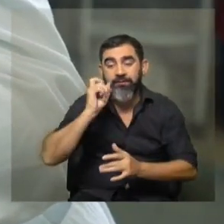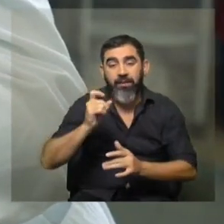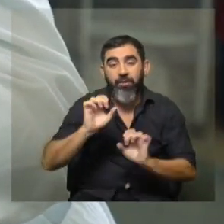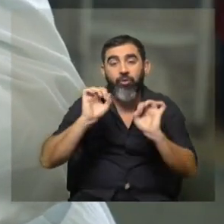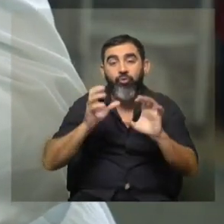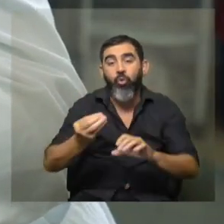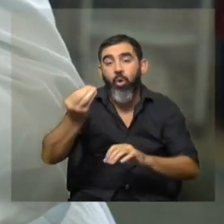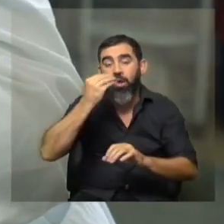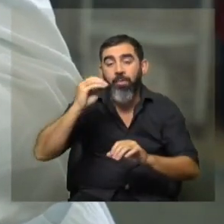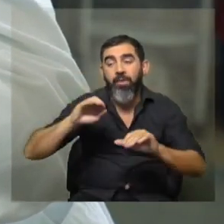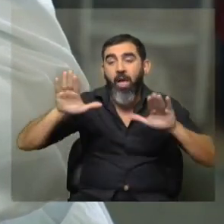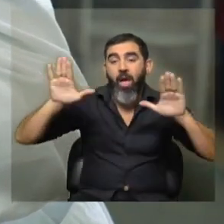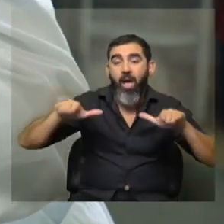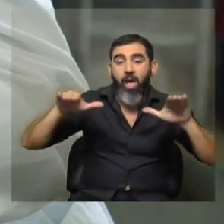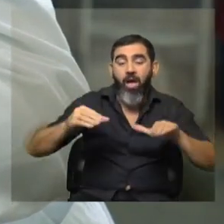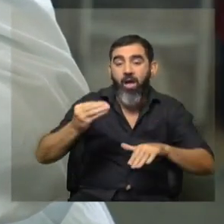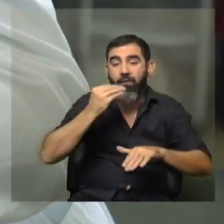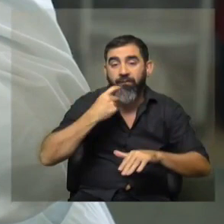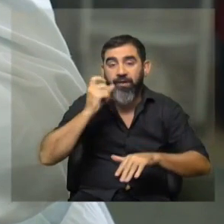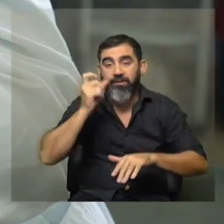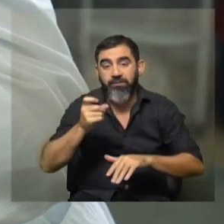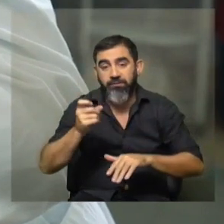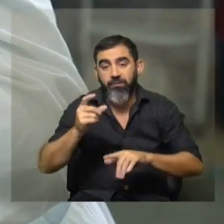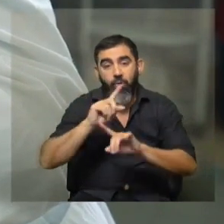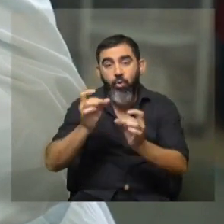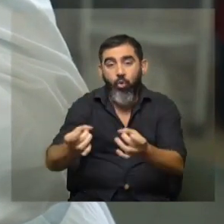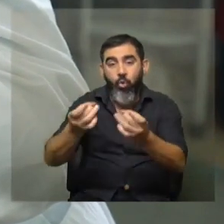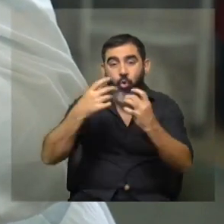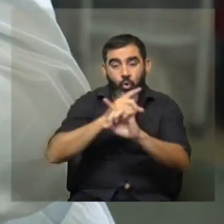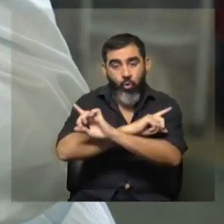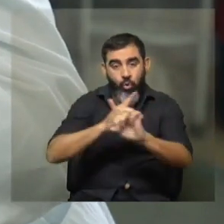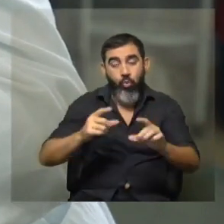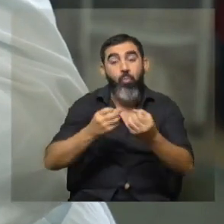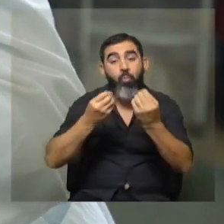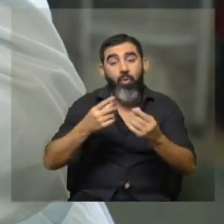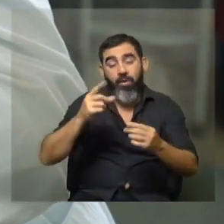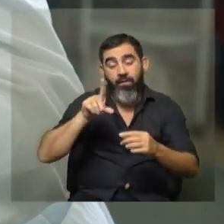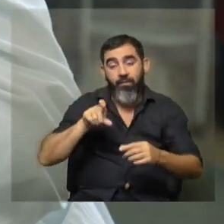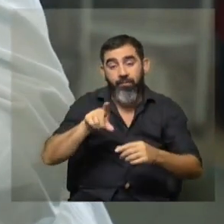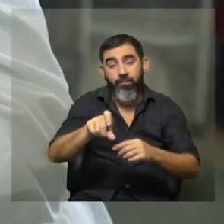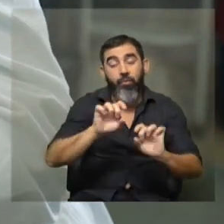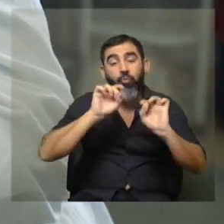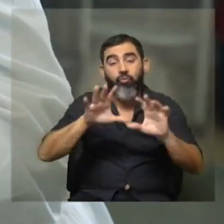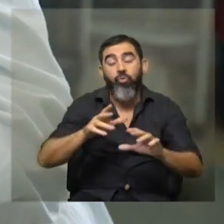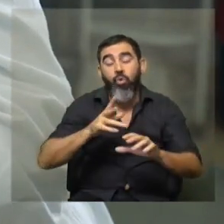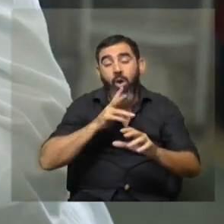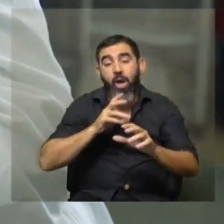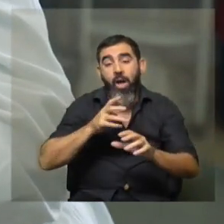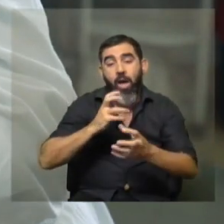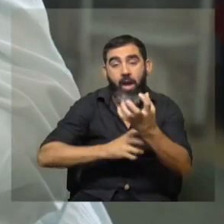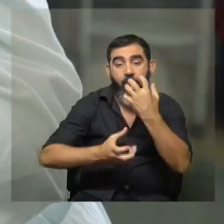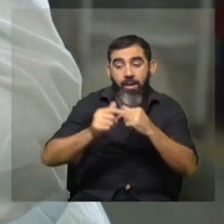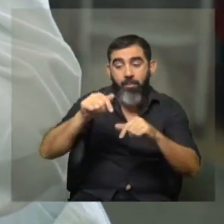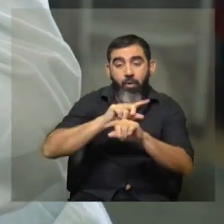con sangre de aves, por lo tanto no están infectadas porque el parásito Trypanosoma cruzi solo afecta a mamíferos, no afecta a las